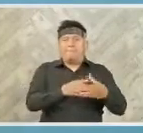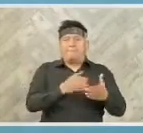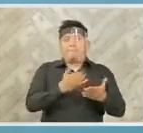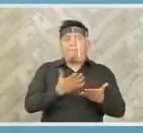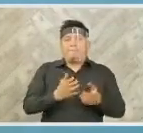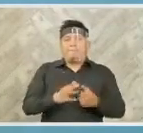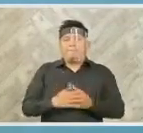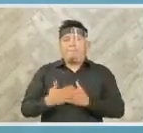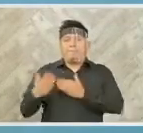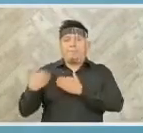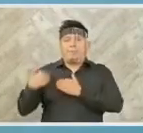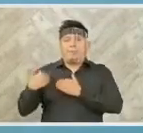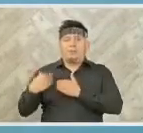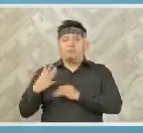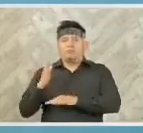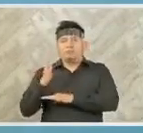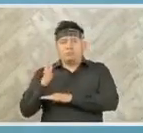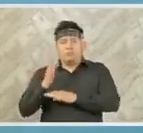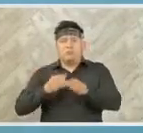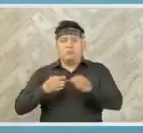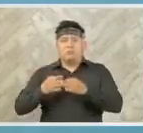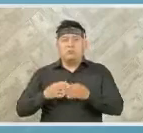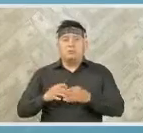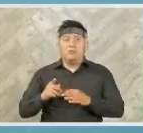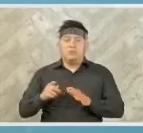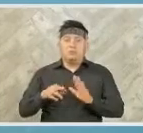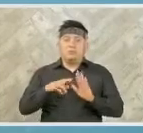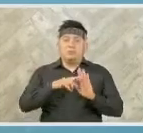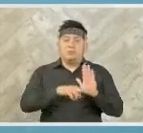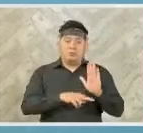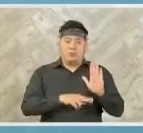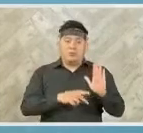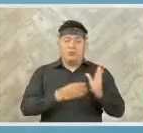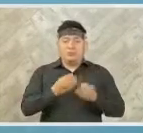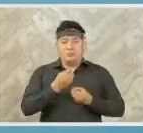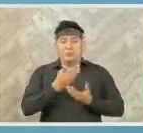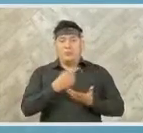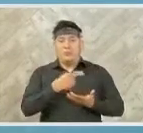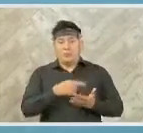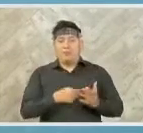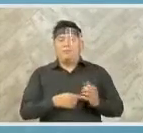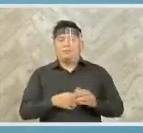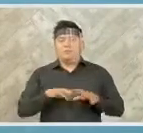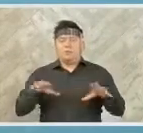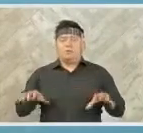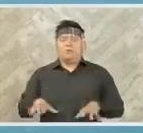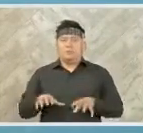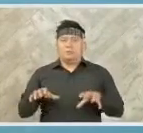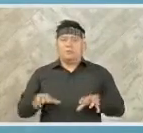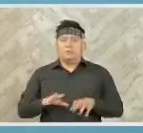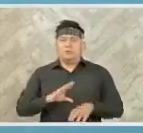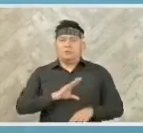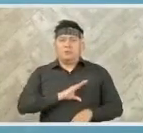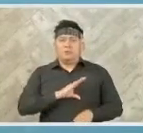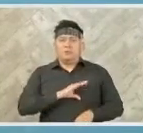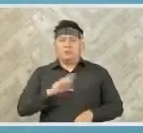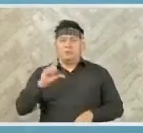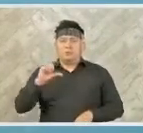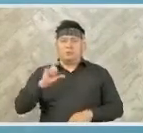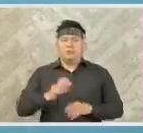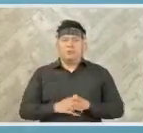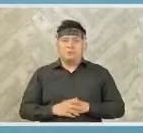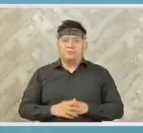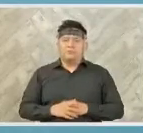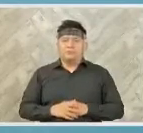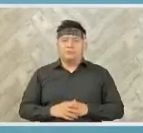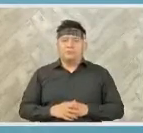ellos también desarrollan. Y gracias al cumplimiento de este plan, pues podemos decir que las acciones que ha realizado la alcaldía de Cúcuta pues